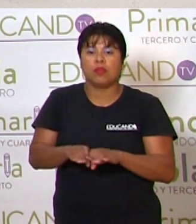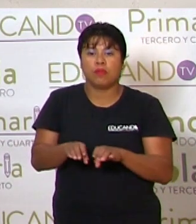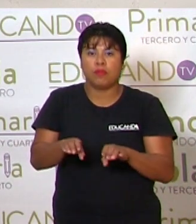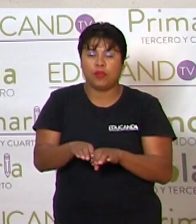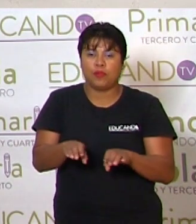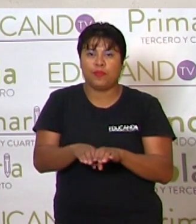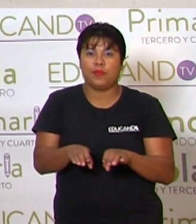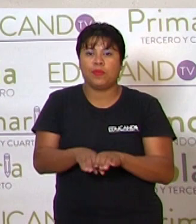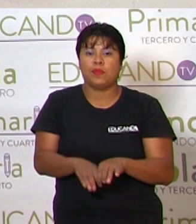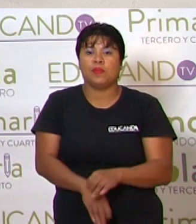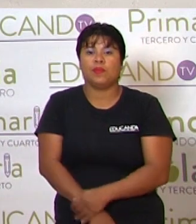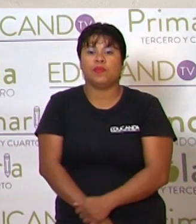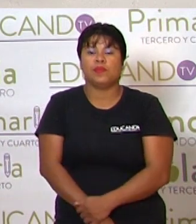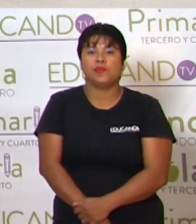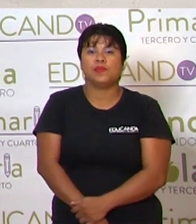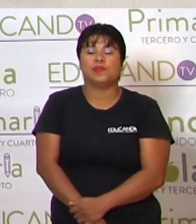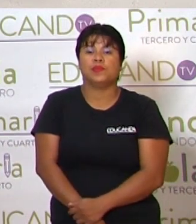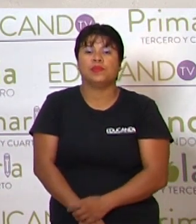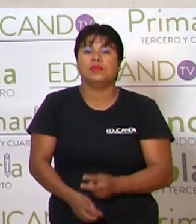como